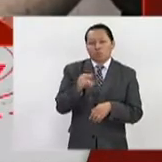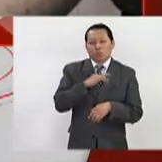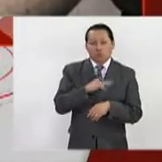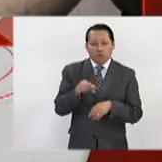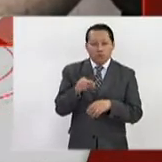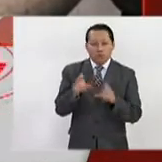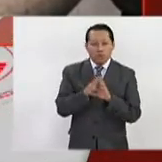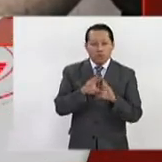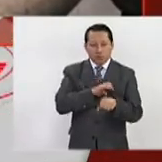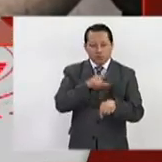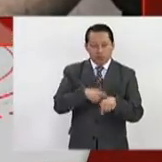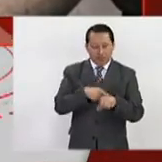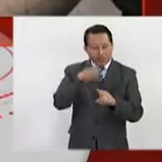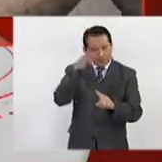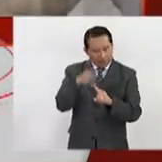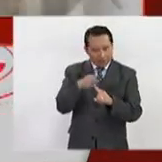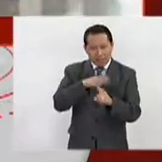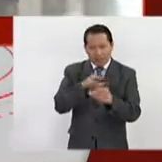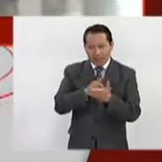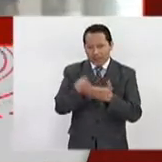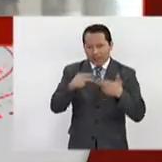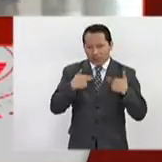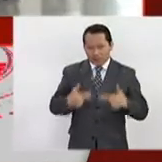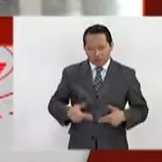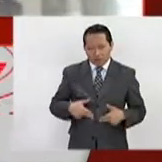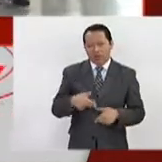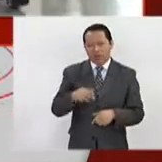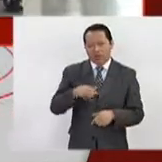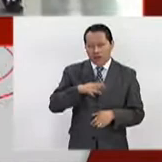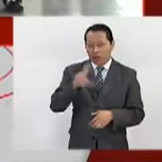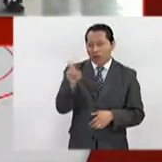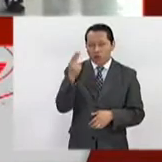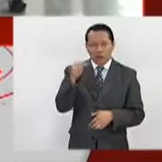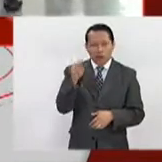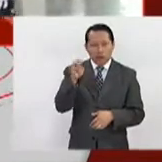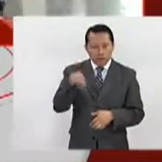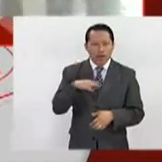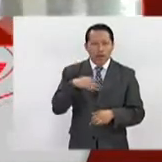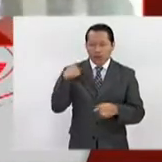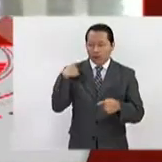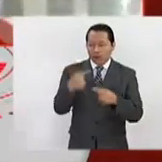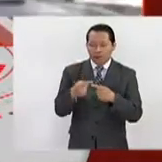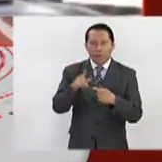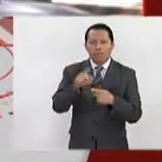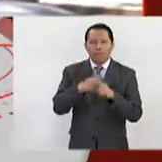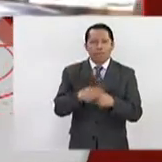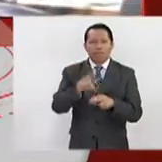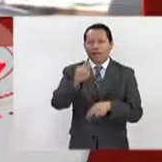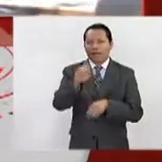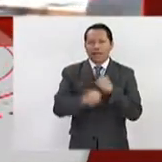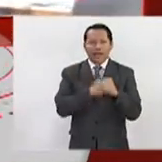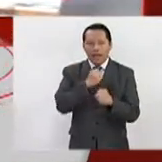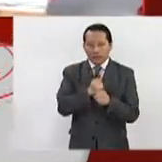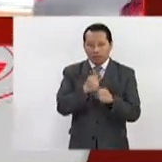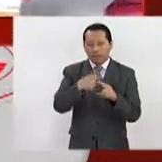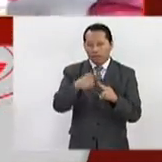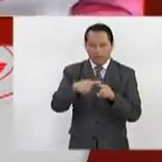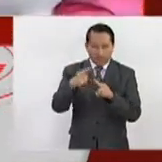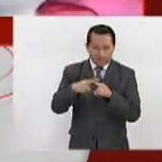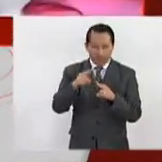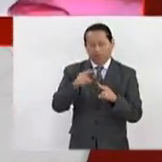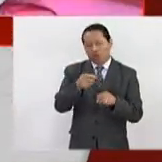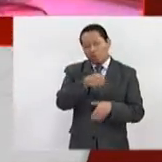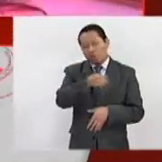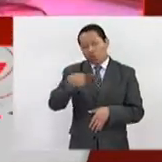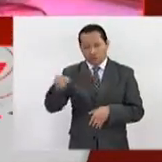una especialidad en derechos humanos otorgada por la UNAM, así como 20 años de trayectoria en las organizaciones sociales, en temas, por